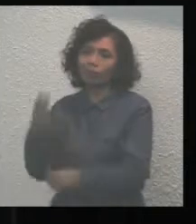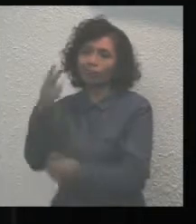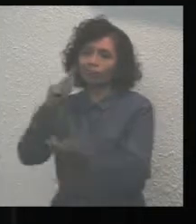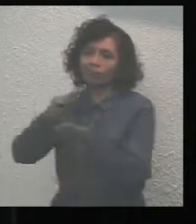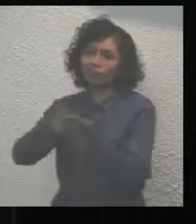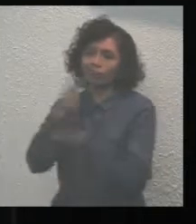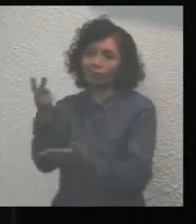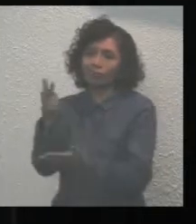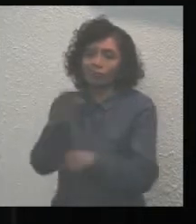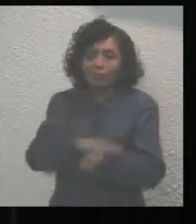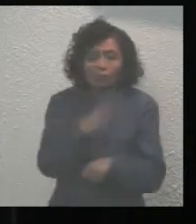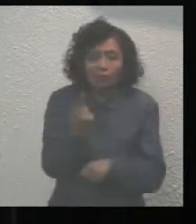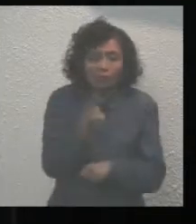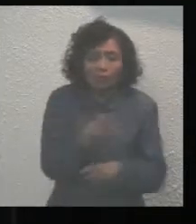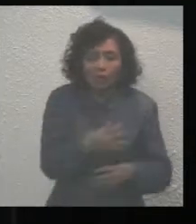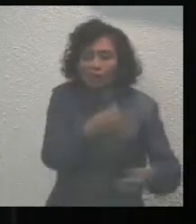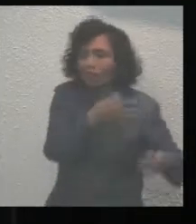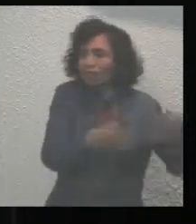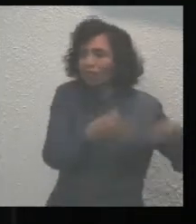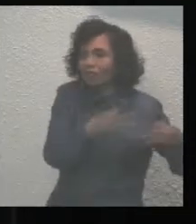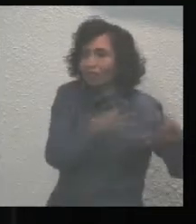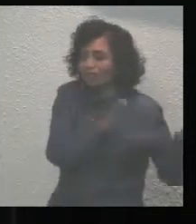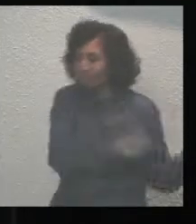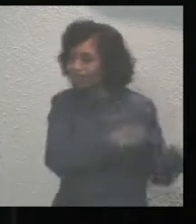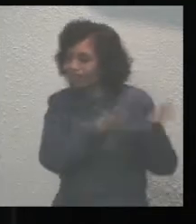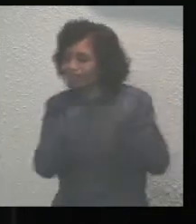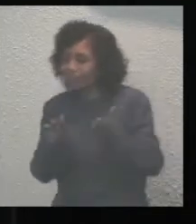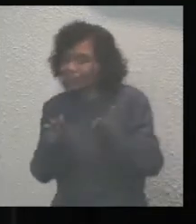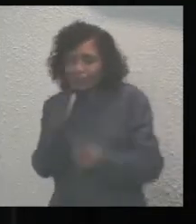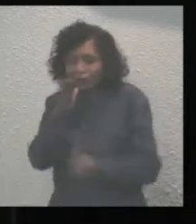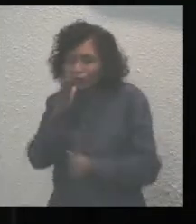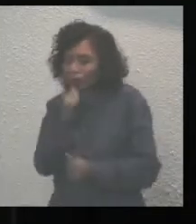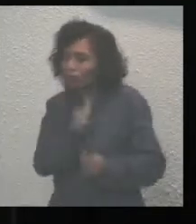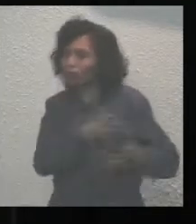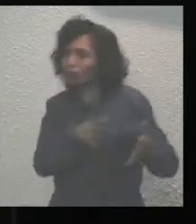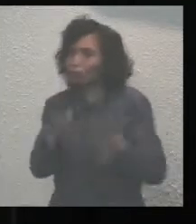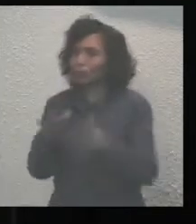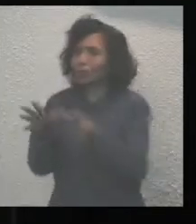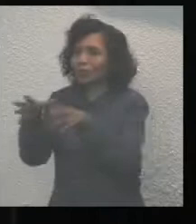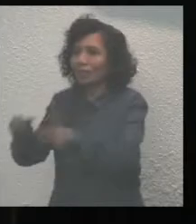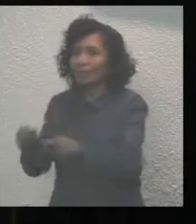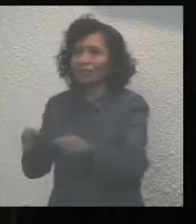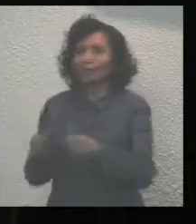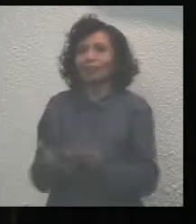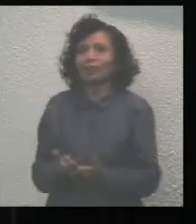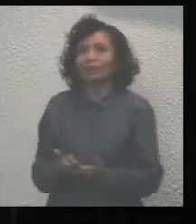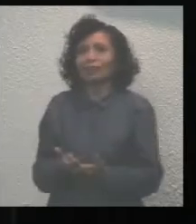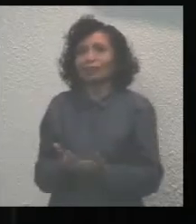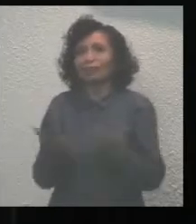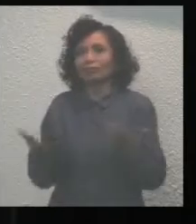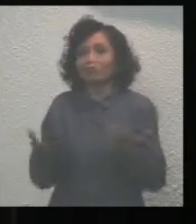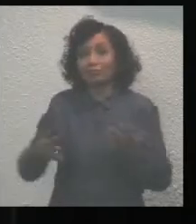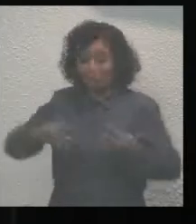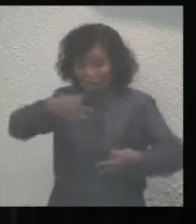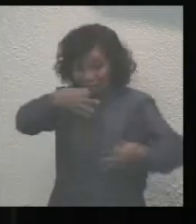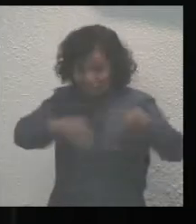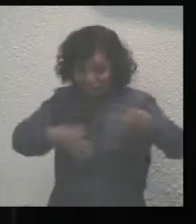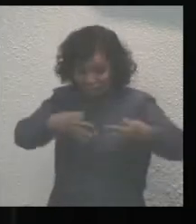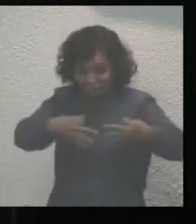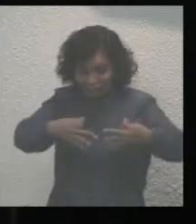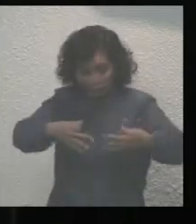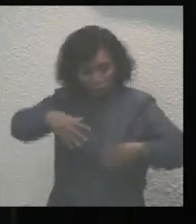la Fiscalía no tiene la voluntad ni la capacitación de llevar los casos al proceso de